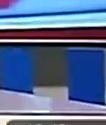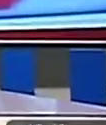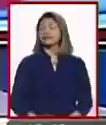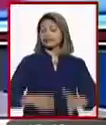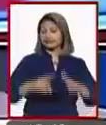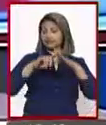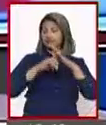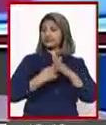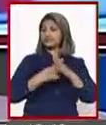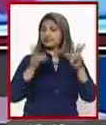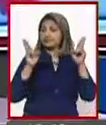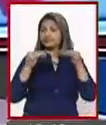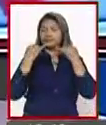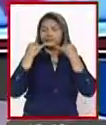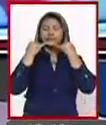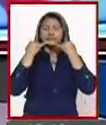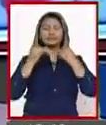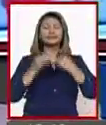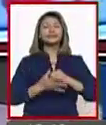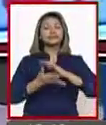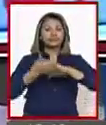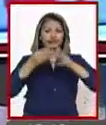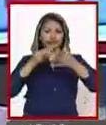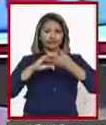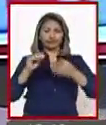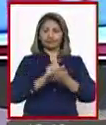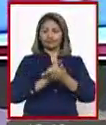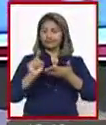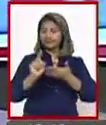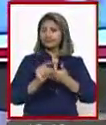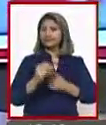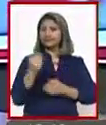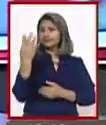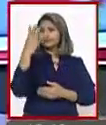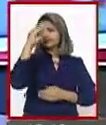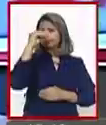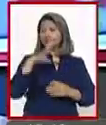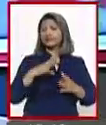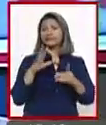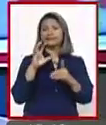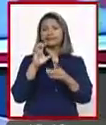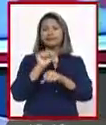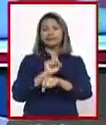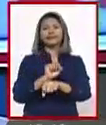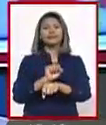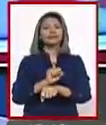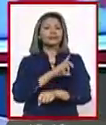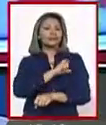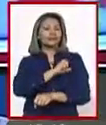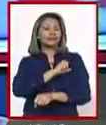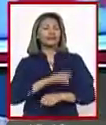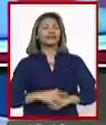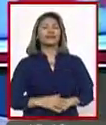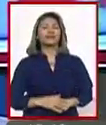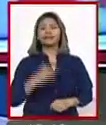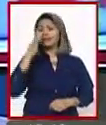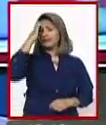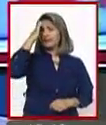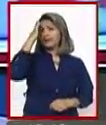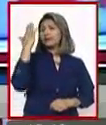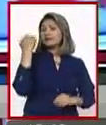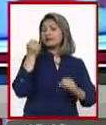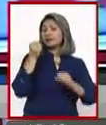Damos inicio rápidamente a las informaciones contándoles de que el fin de semana cuatro sujetos fueron aprehendidos por la policía precisamente porque